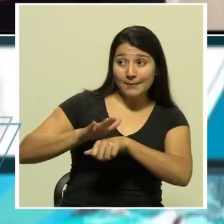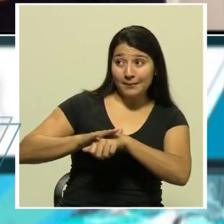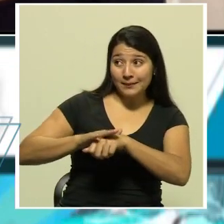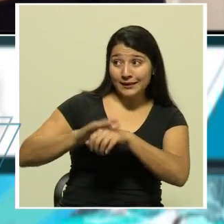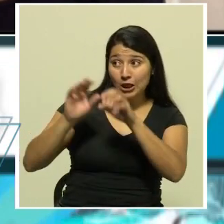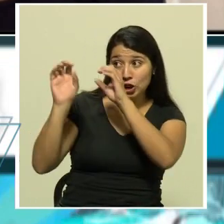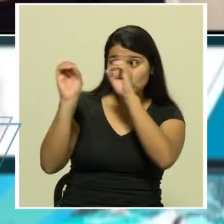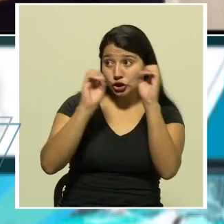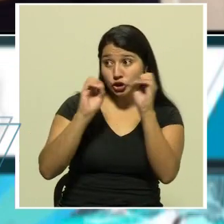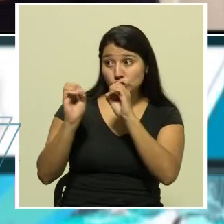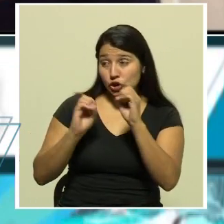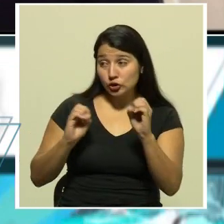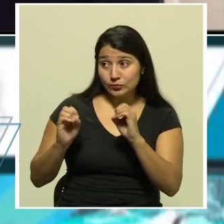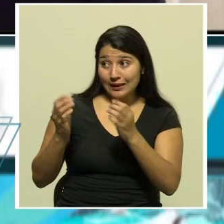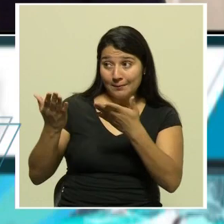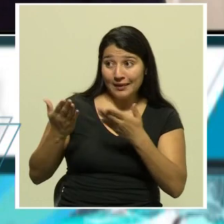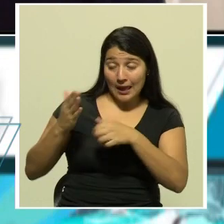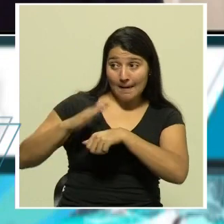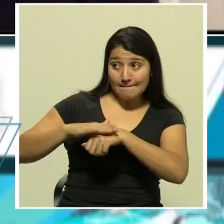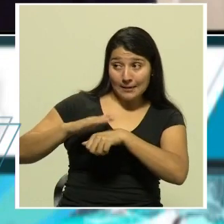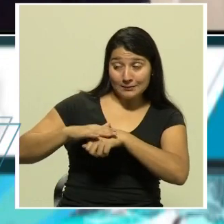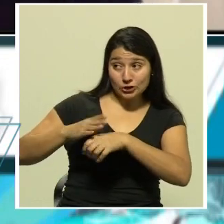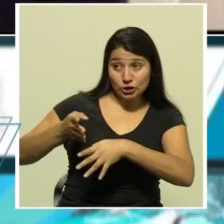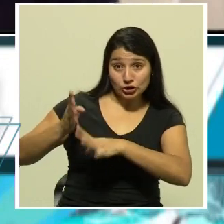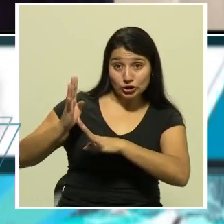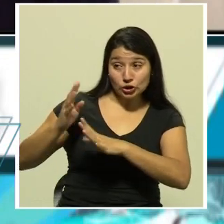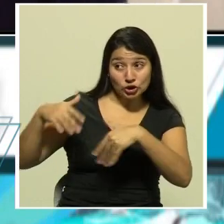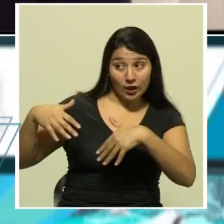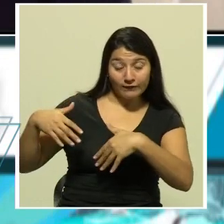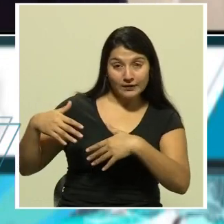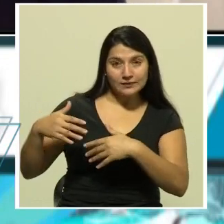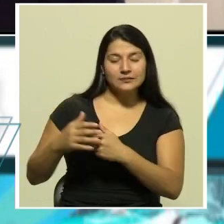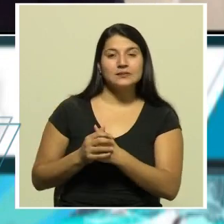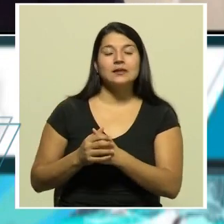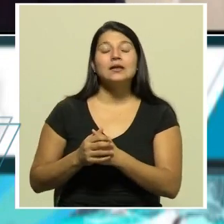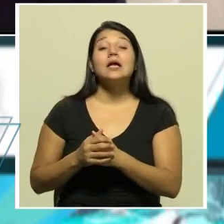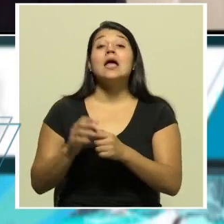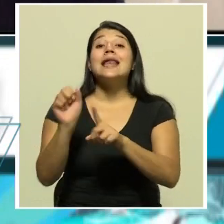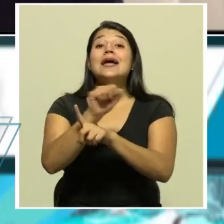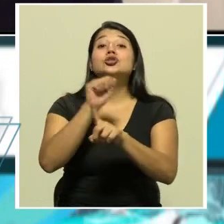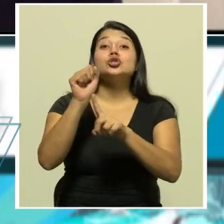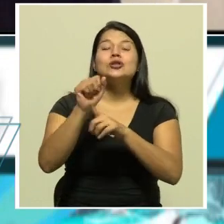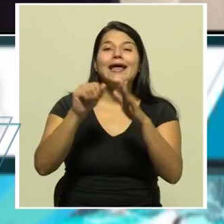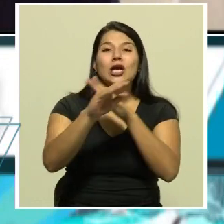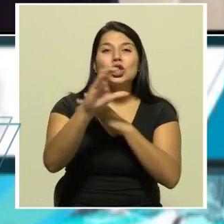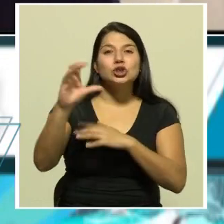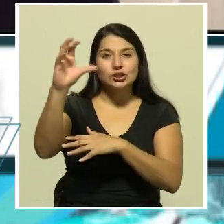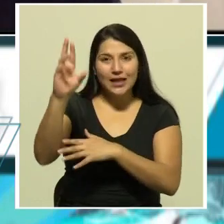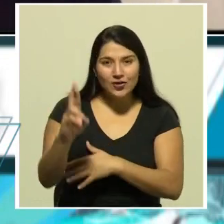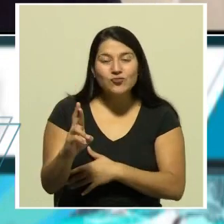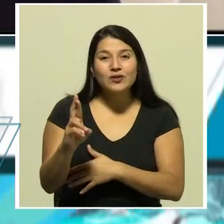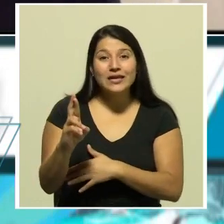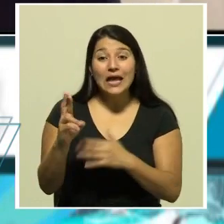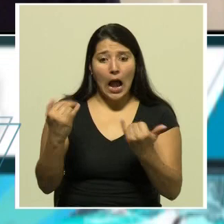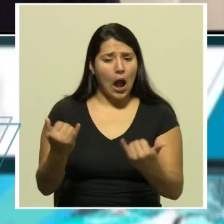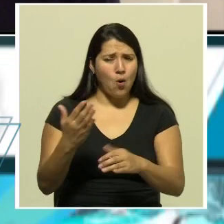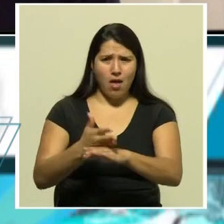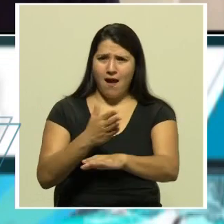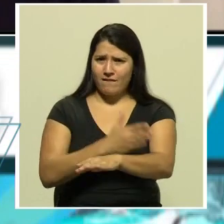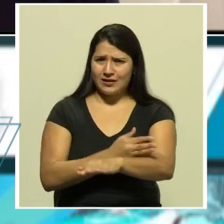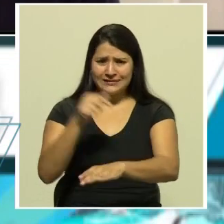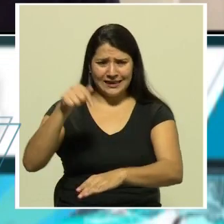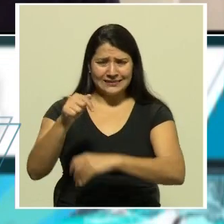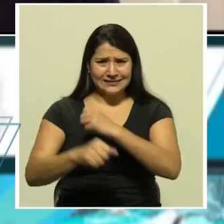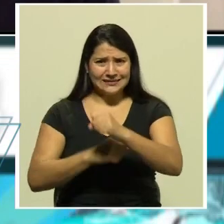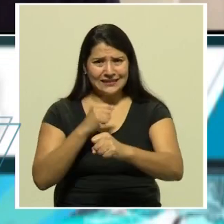porque todavía no la tengo habilitada. Pero bueno, sobre esto lo que le quería decir es que la sociedad costarricense está avanzando. Este año hemos